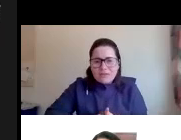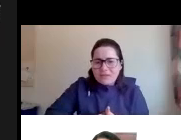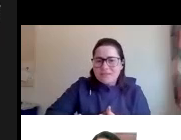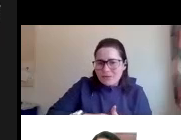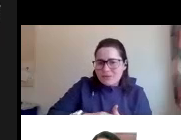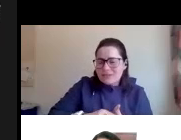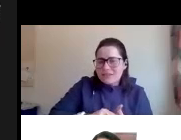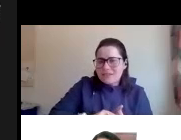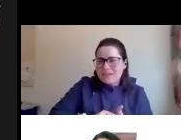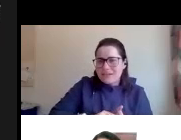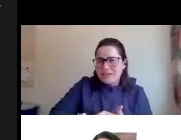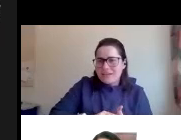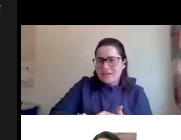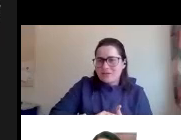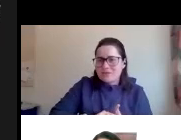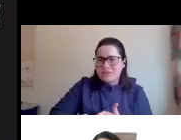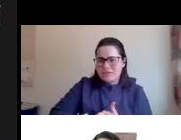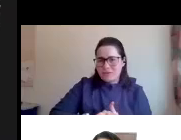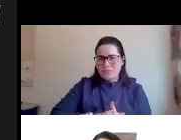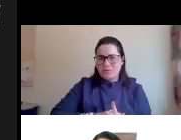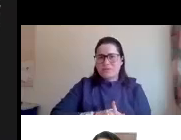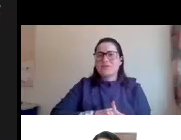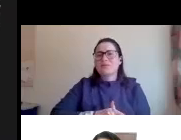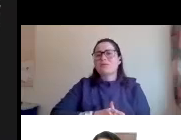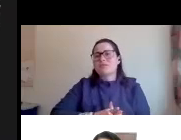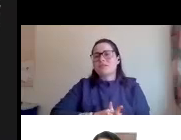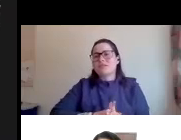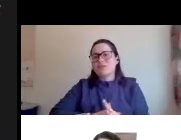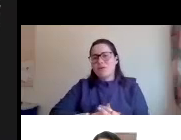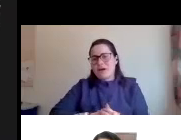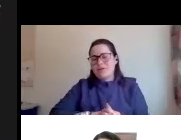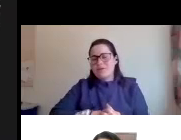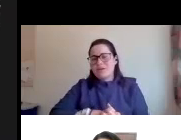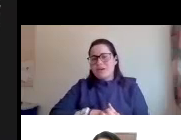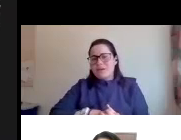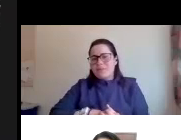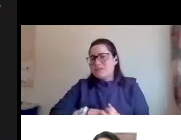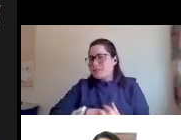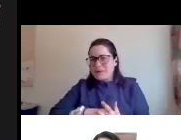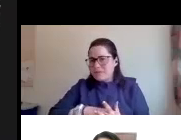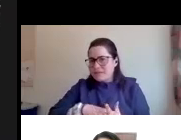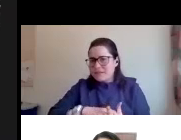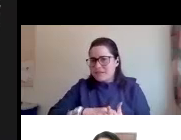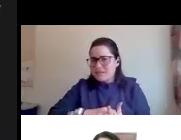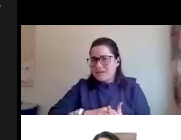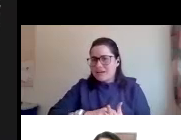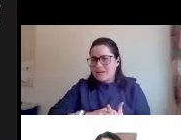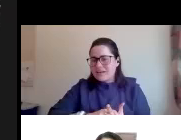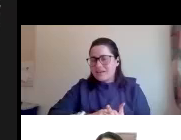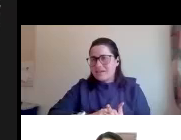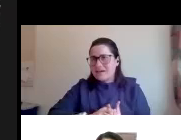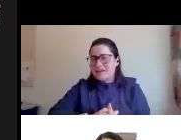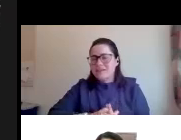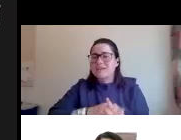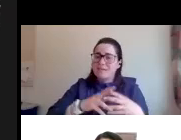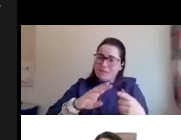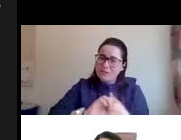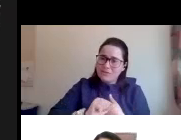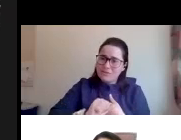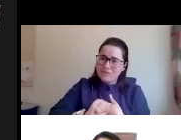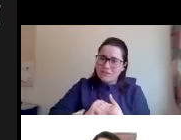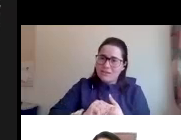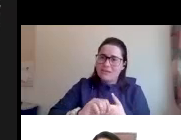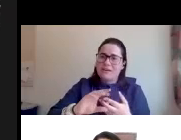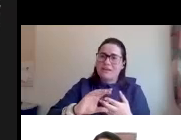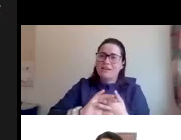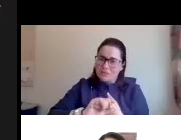¿Cuáles son las causas de la eutrofización, de un proceso de eutrofización de un lago? Principalmente es la entrada de